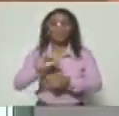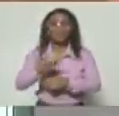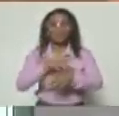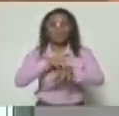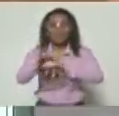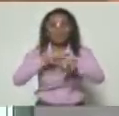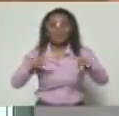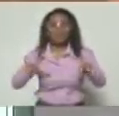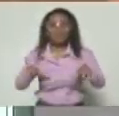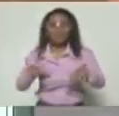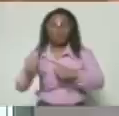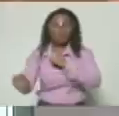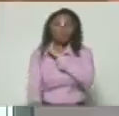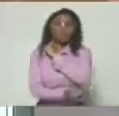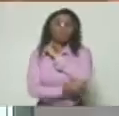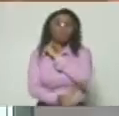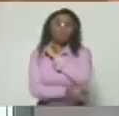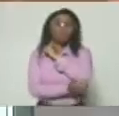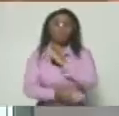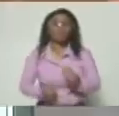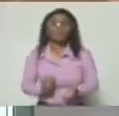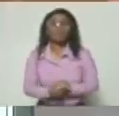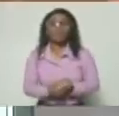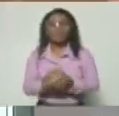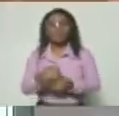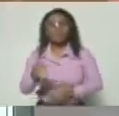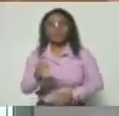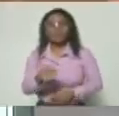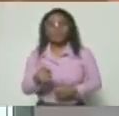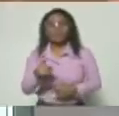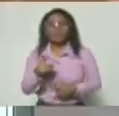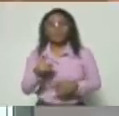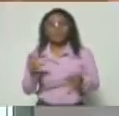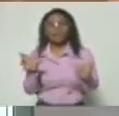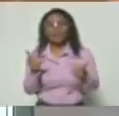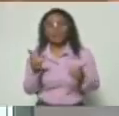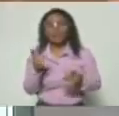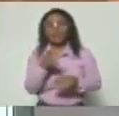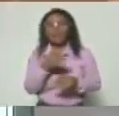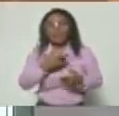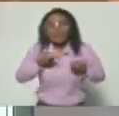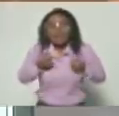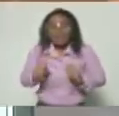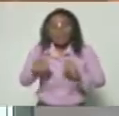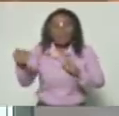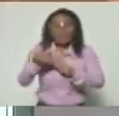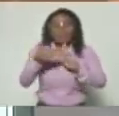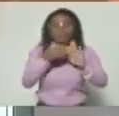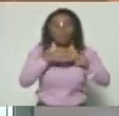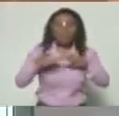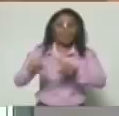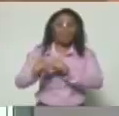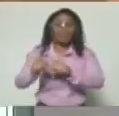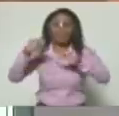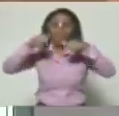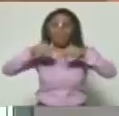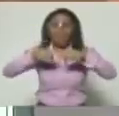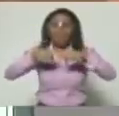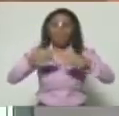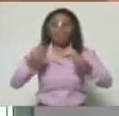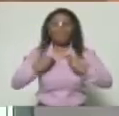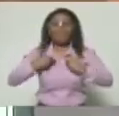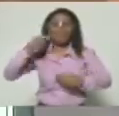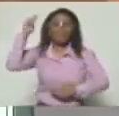las mezquindades y las pretensiones coloniales del imperialismo de hoy en día. ¡Que viva